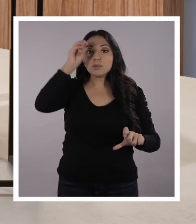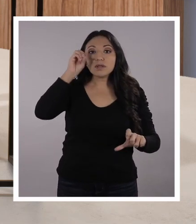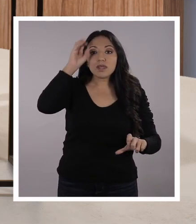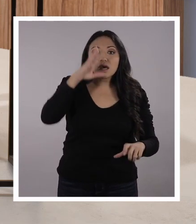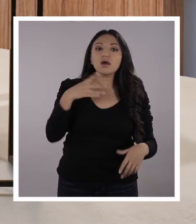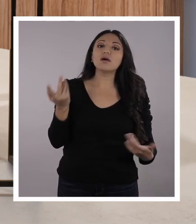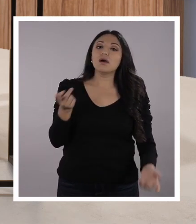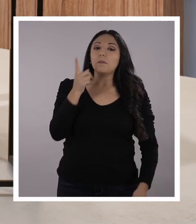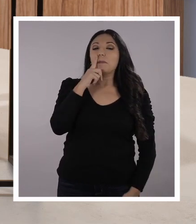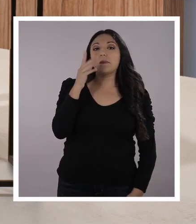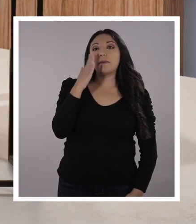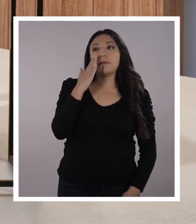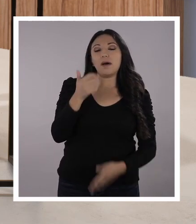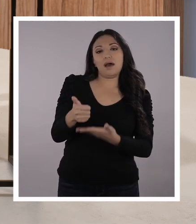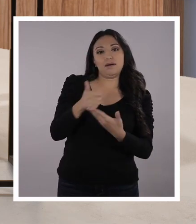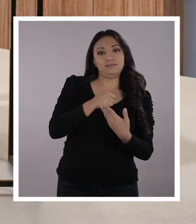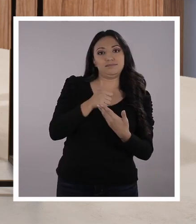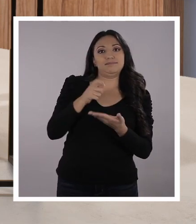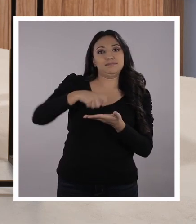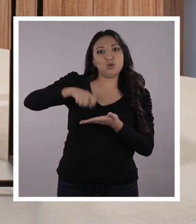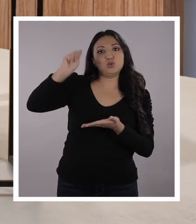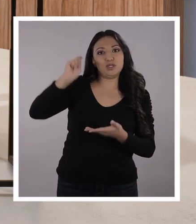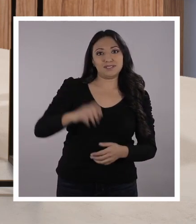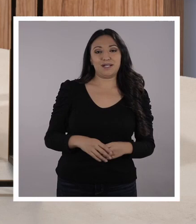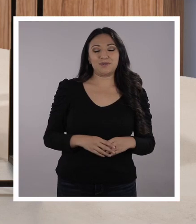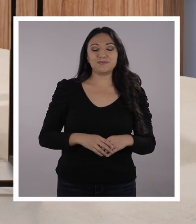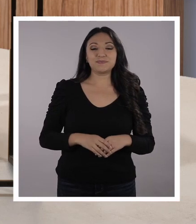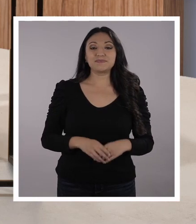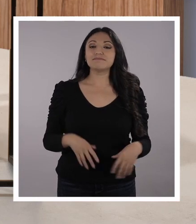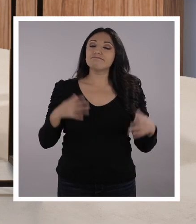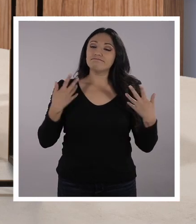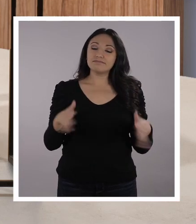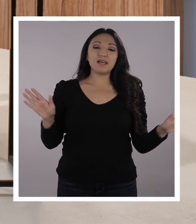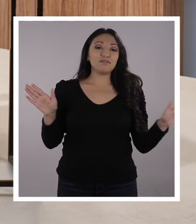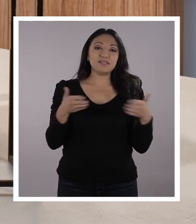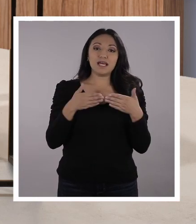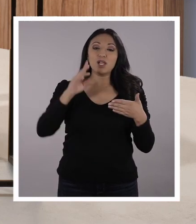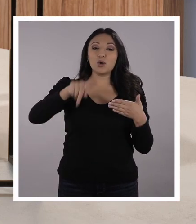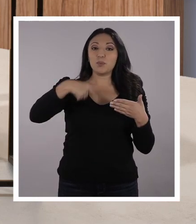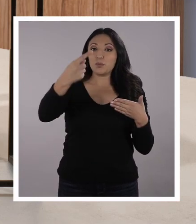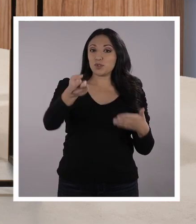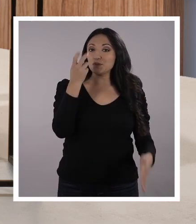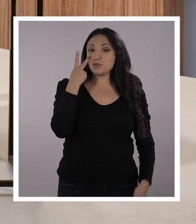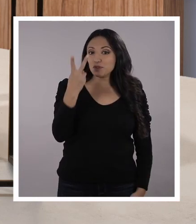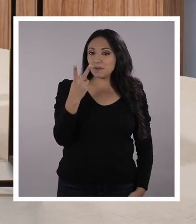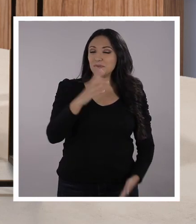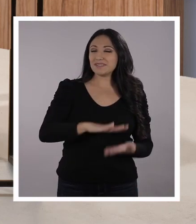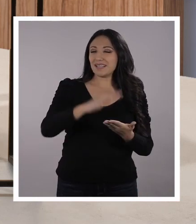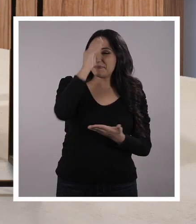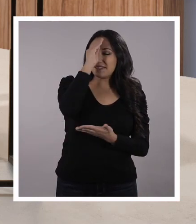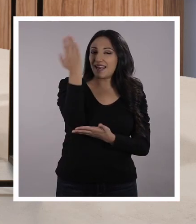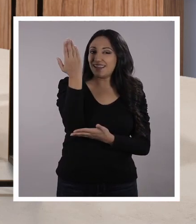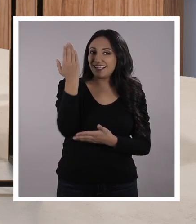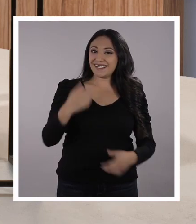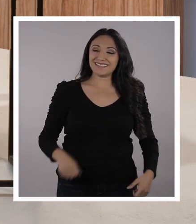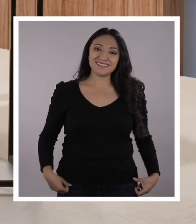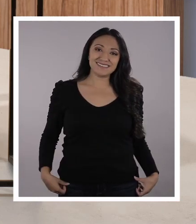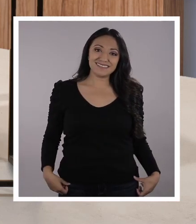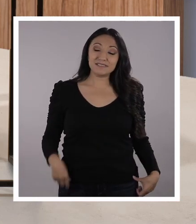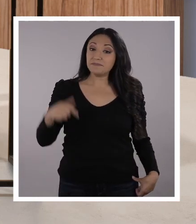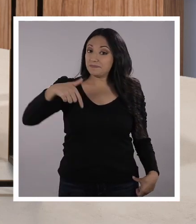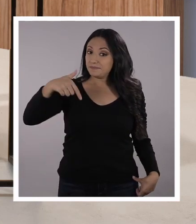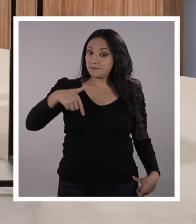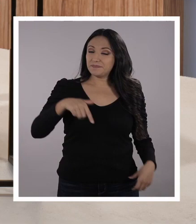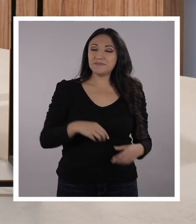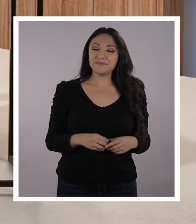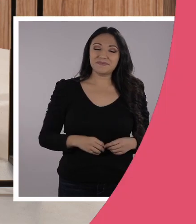constar una autorización de un adulto. Y con eso llegamos al final. Nos vemos en un próximo espacio de Aprender la Tele. Un